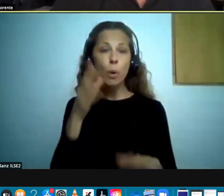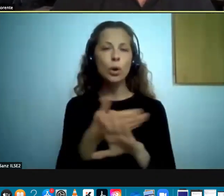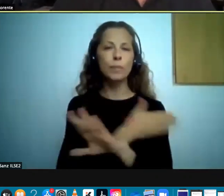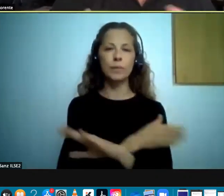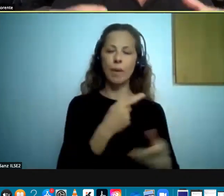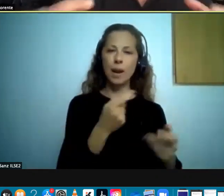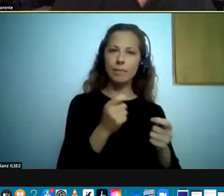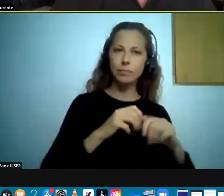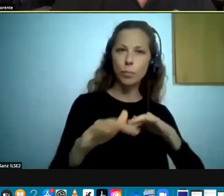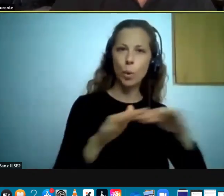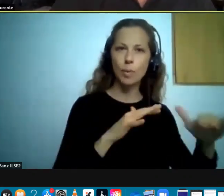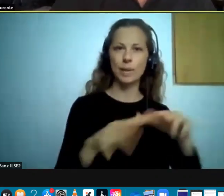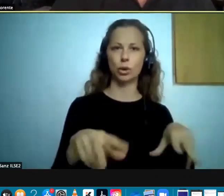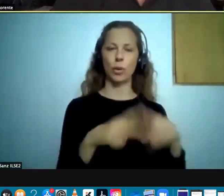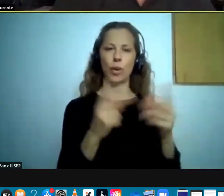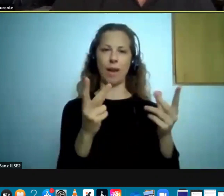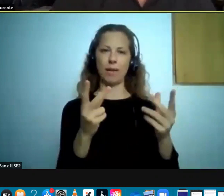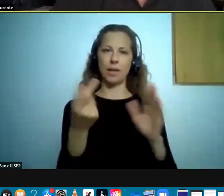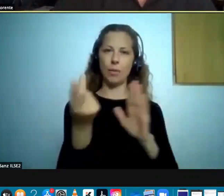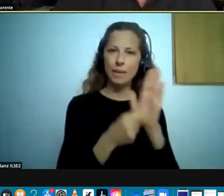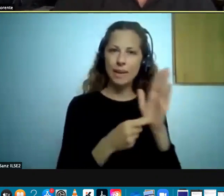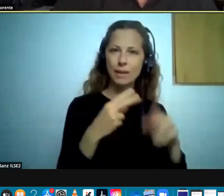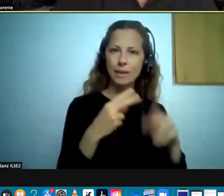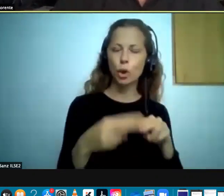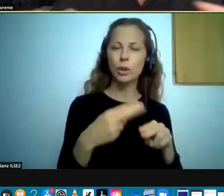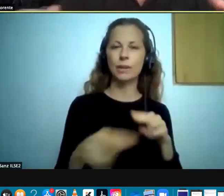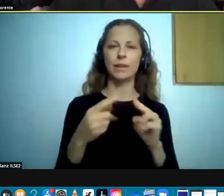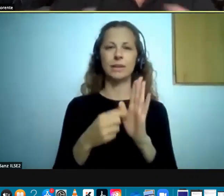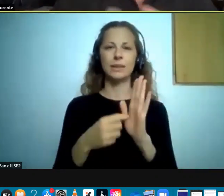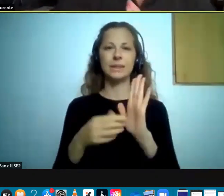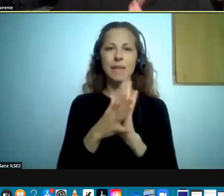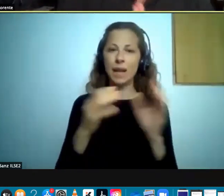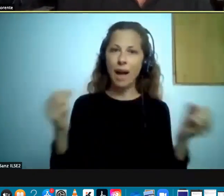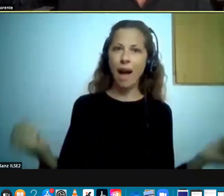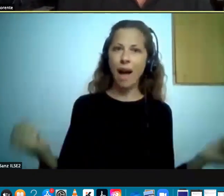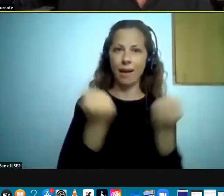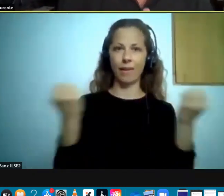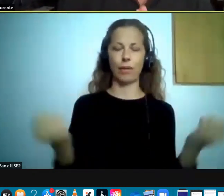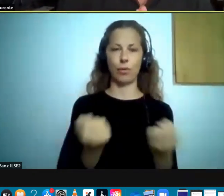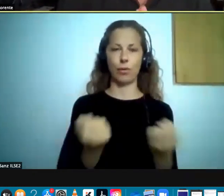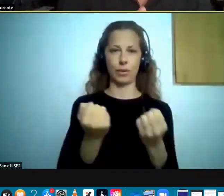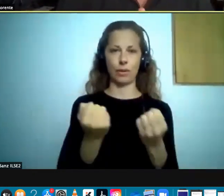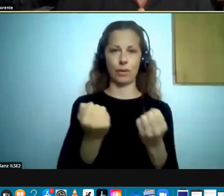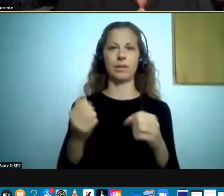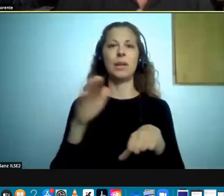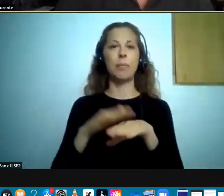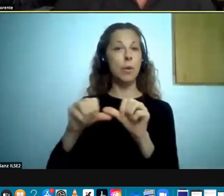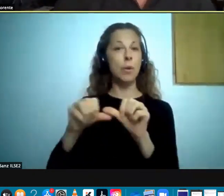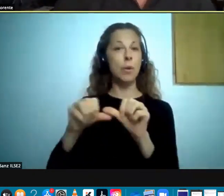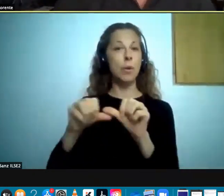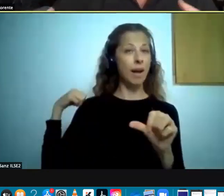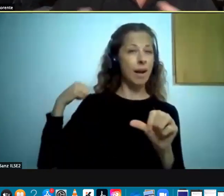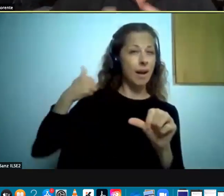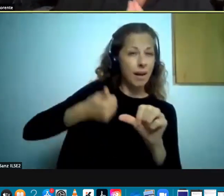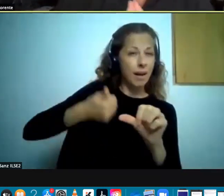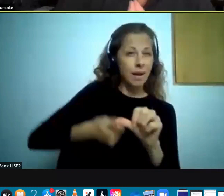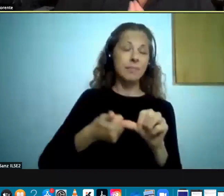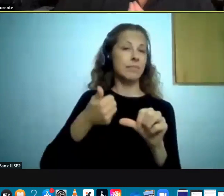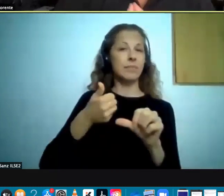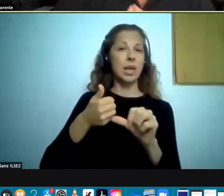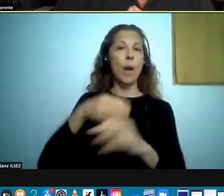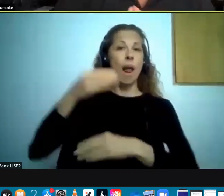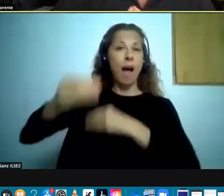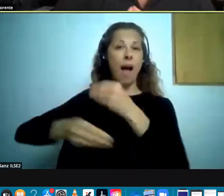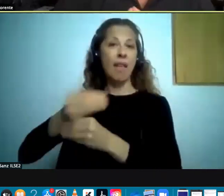movilización social, a las actuaciones que han impedido que la impunidad con la que habitualmente se mueven o en la que